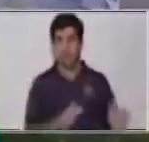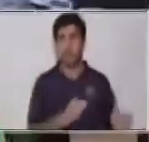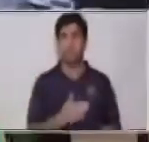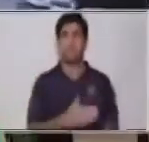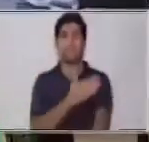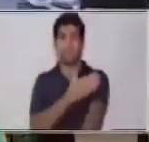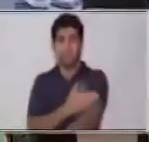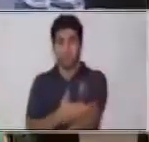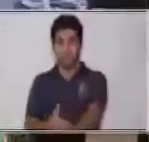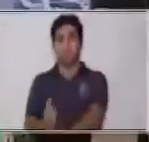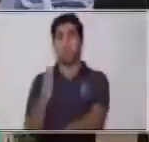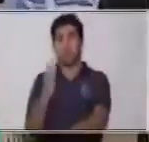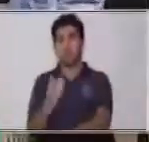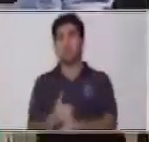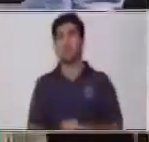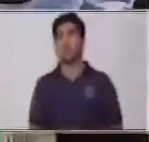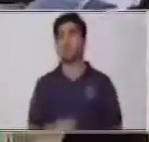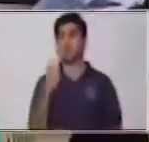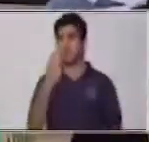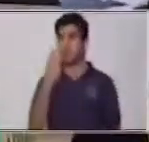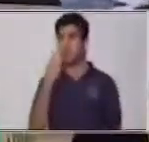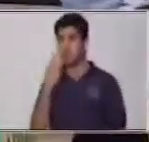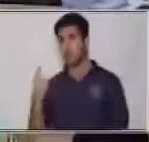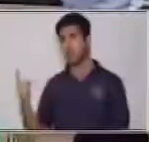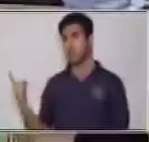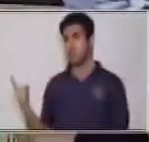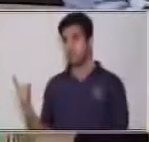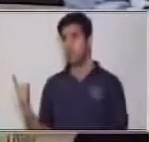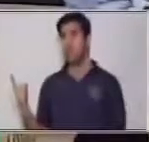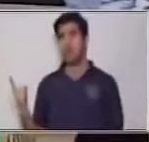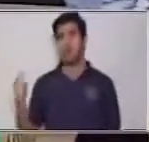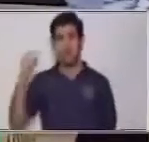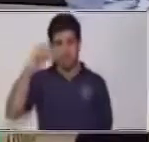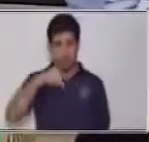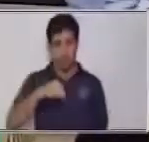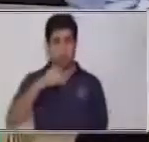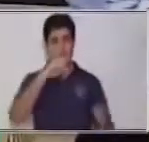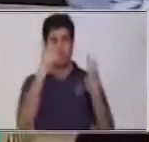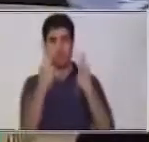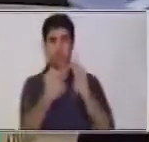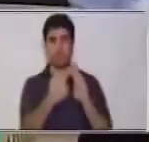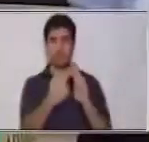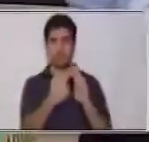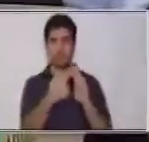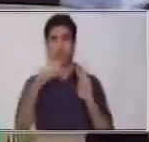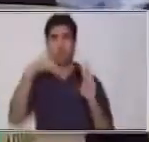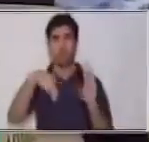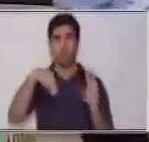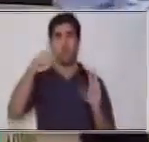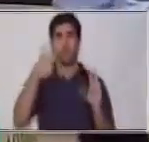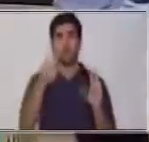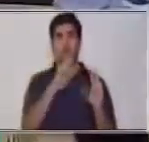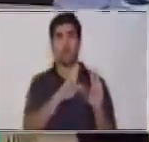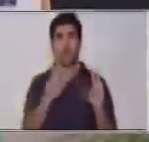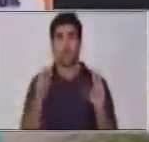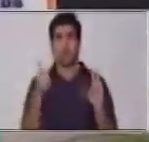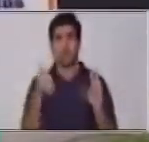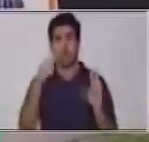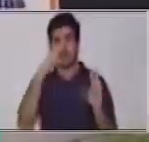Continuando con el tema, nos toca los textos narrativos. ¿Qué entendemos por